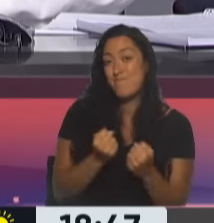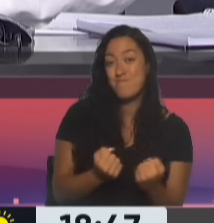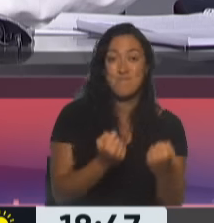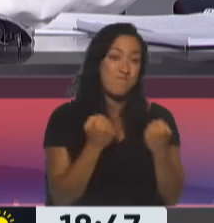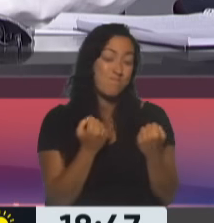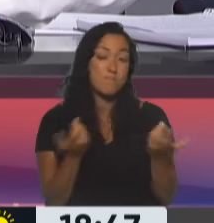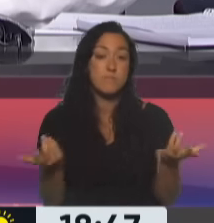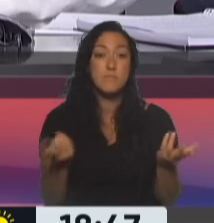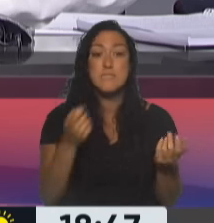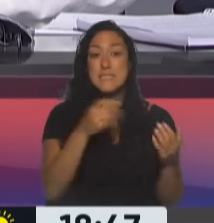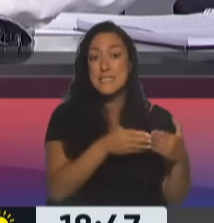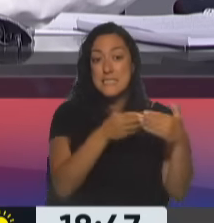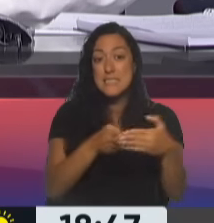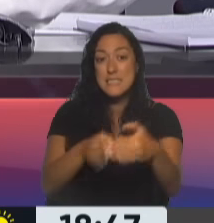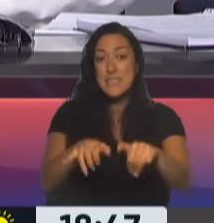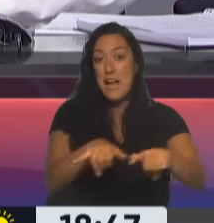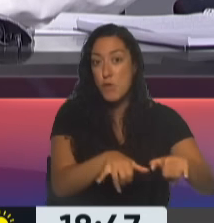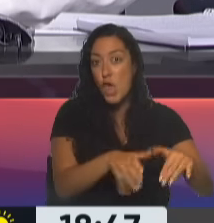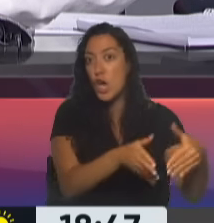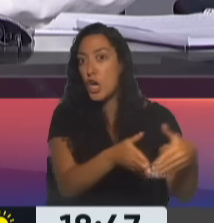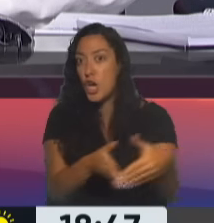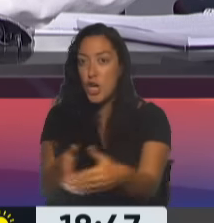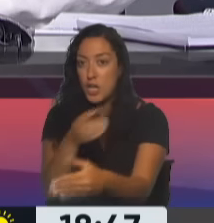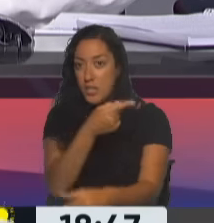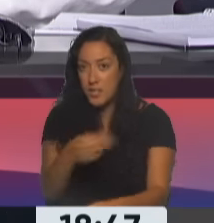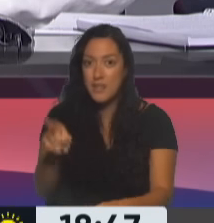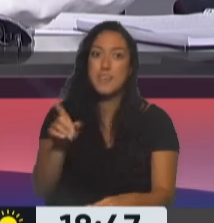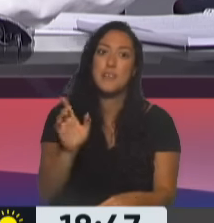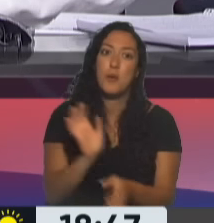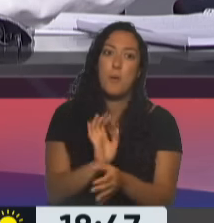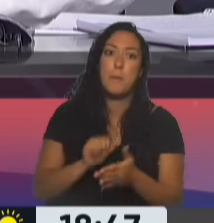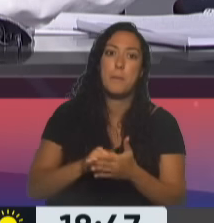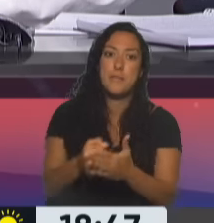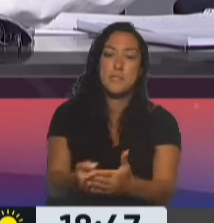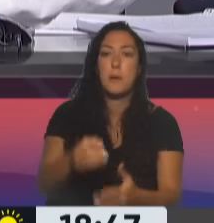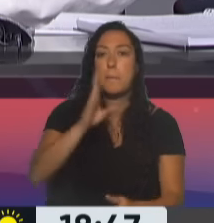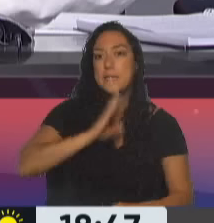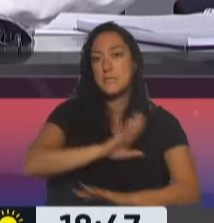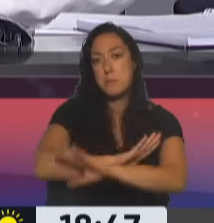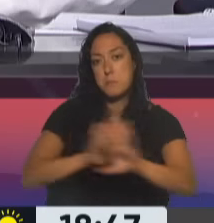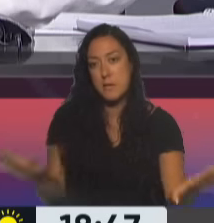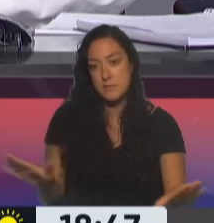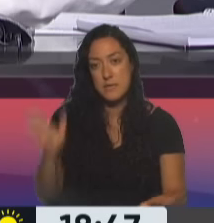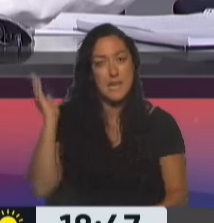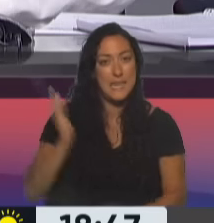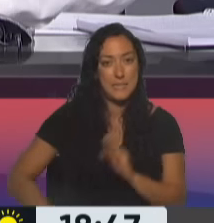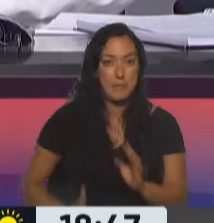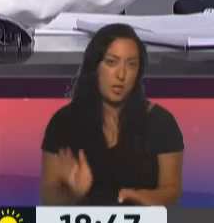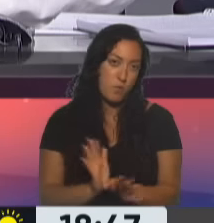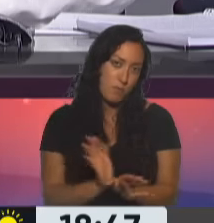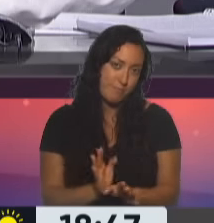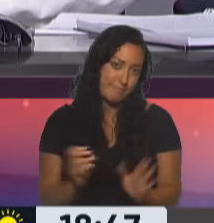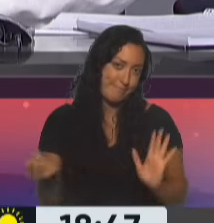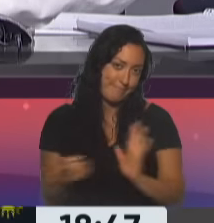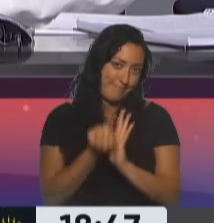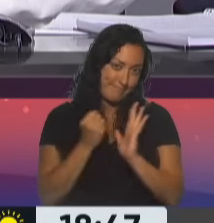Nuria, que el envío de este portaaviones al Golfo es este título, ¿no? Se acabó la paciencia. Hasta acá llegamos, ¿verdad? Exactamente. Palabras más, palabras menos, Palabras